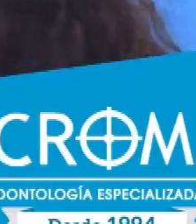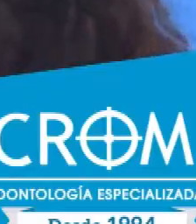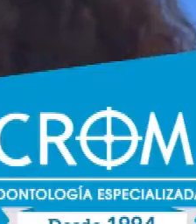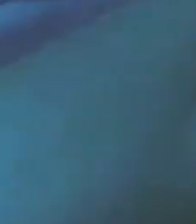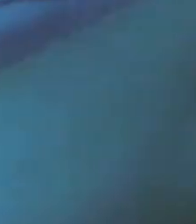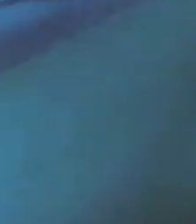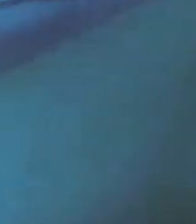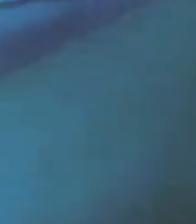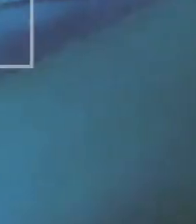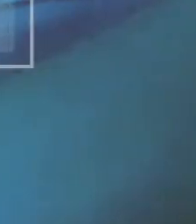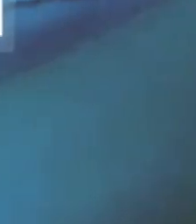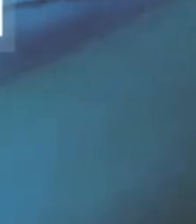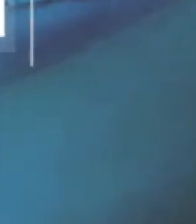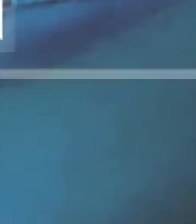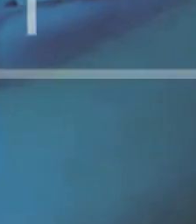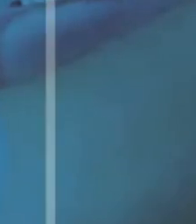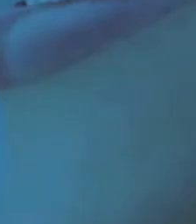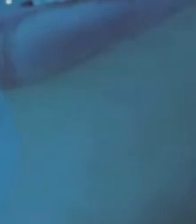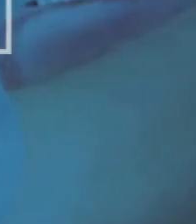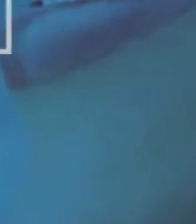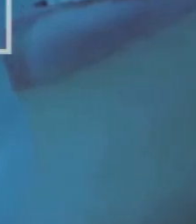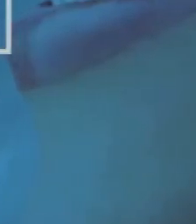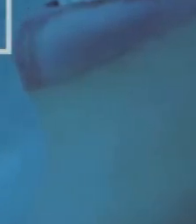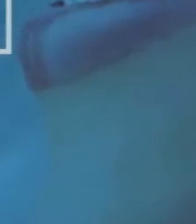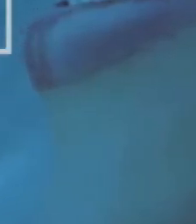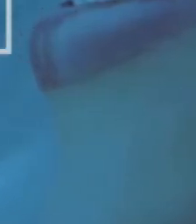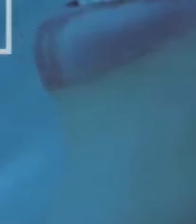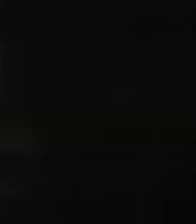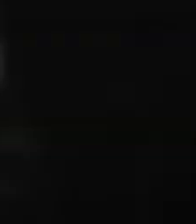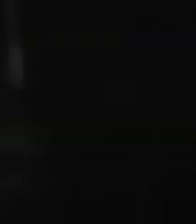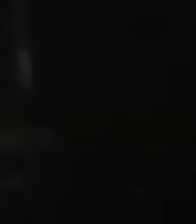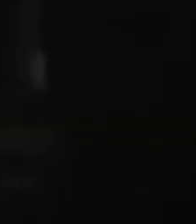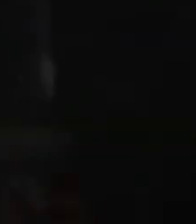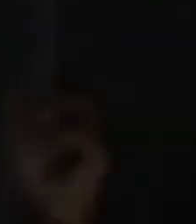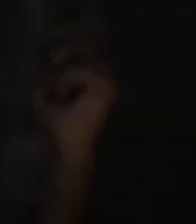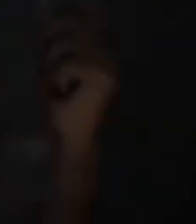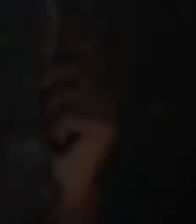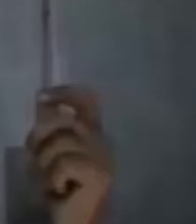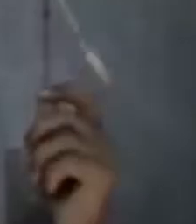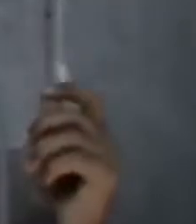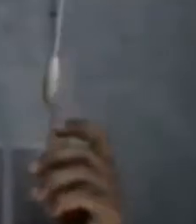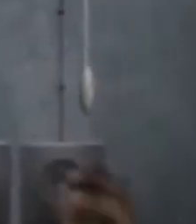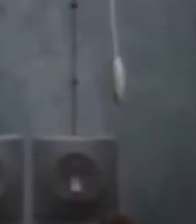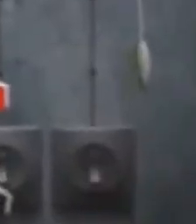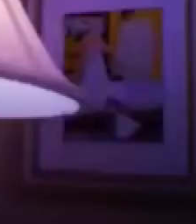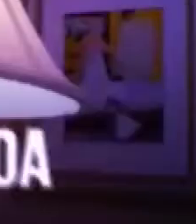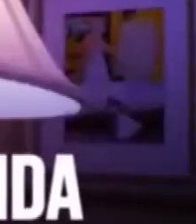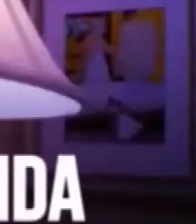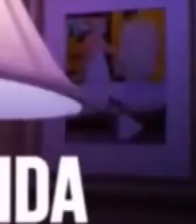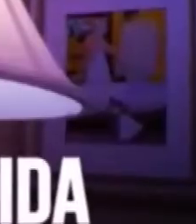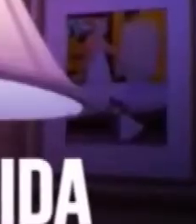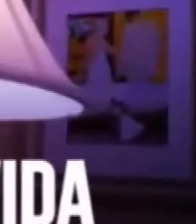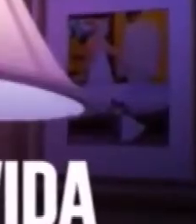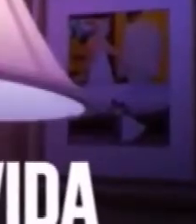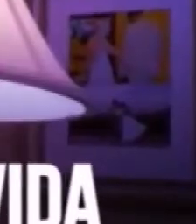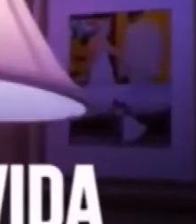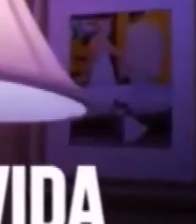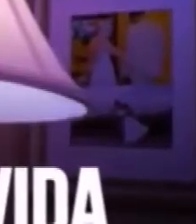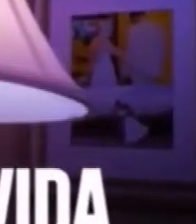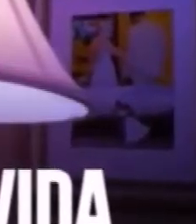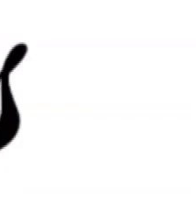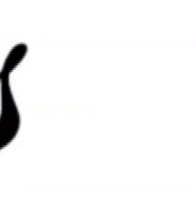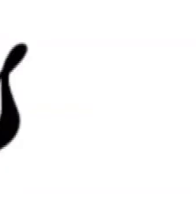Chrome, odontología especializada. Visita chrome.com.co. Electrofer, ilumina